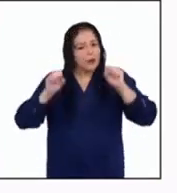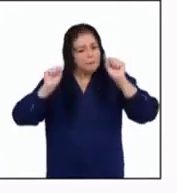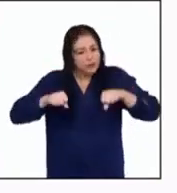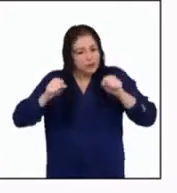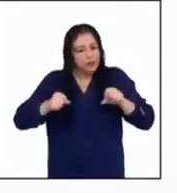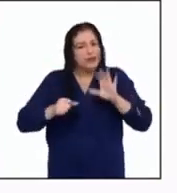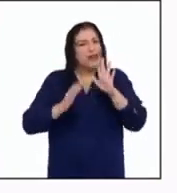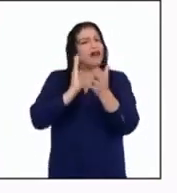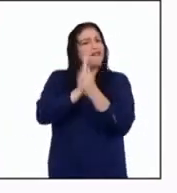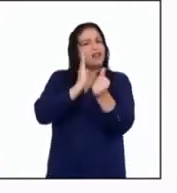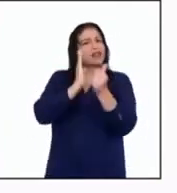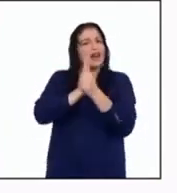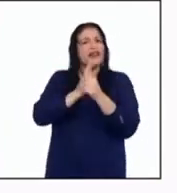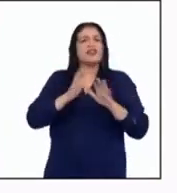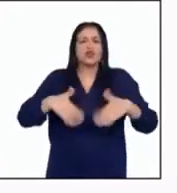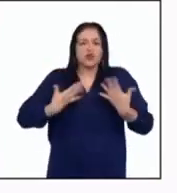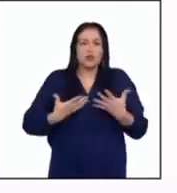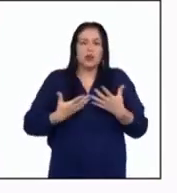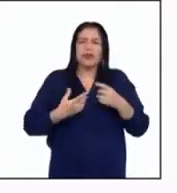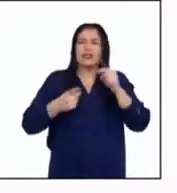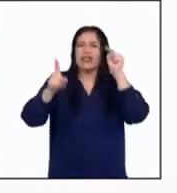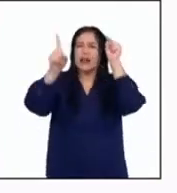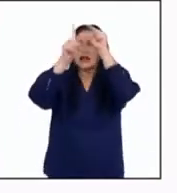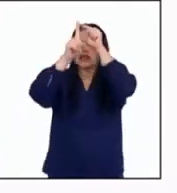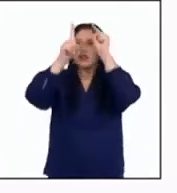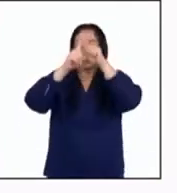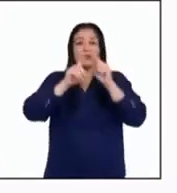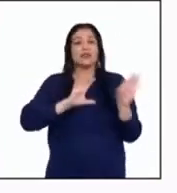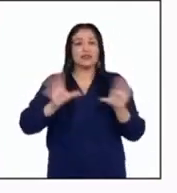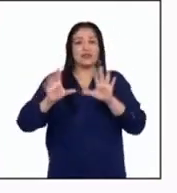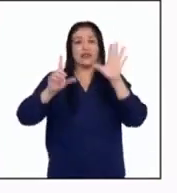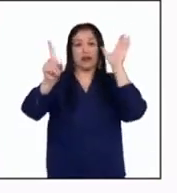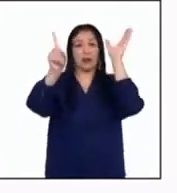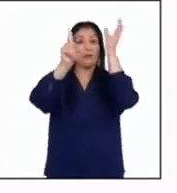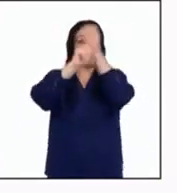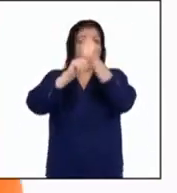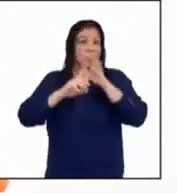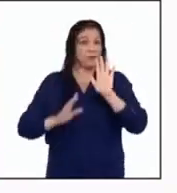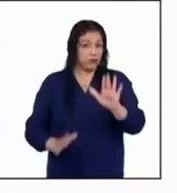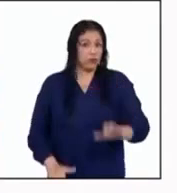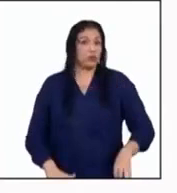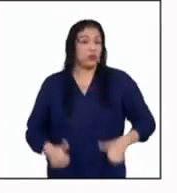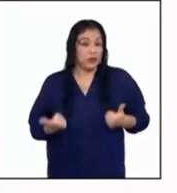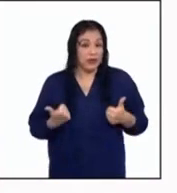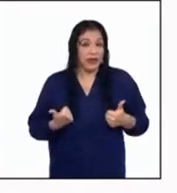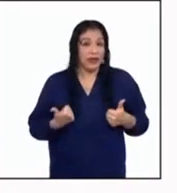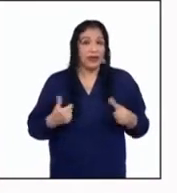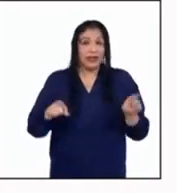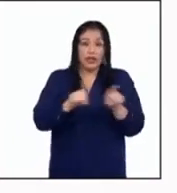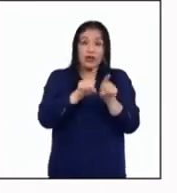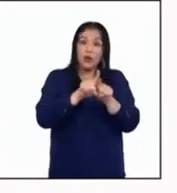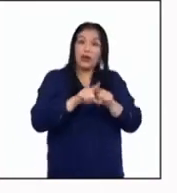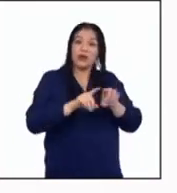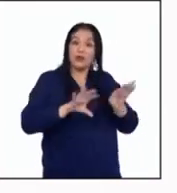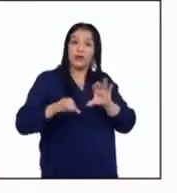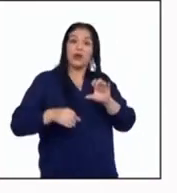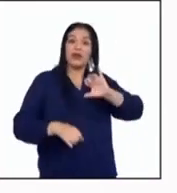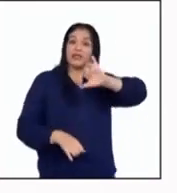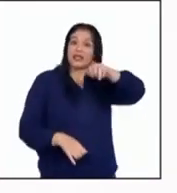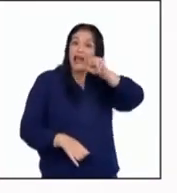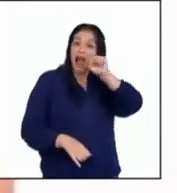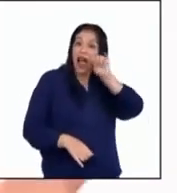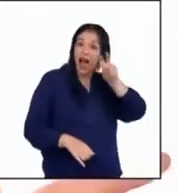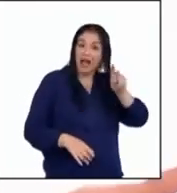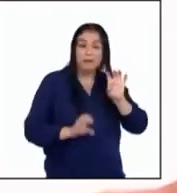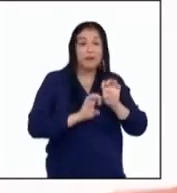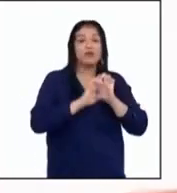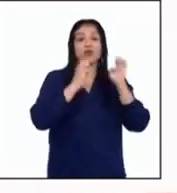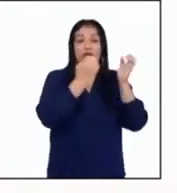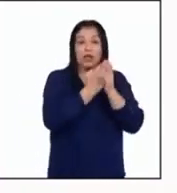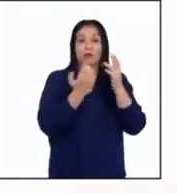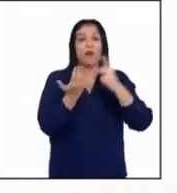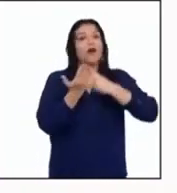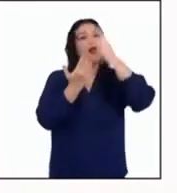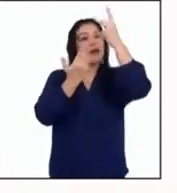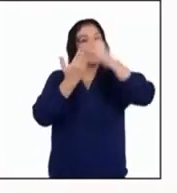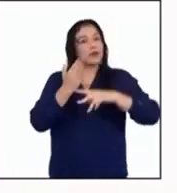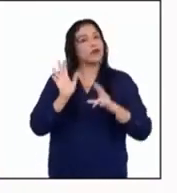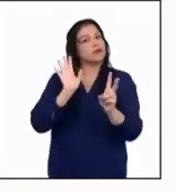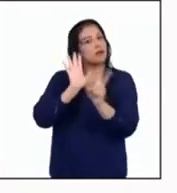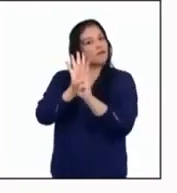que tengamos para superar los retos que se nos presenten en la vida, como lo hizo Jaime y su equipo a lo largo de su proyecto